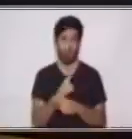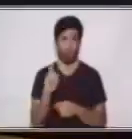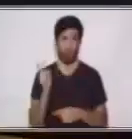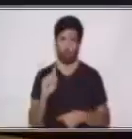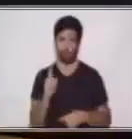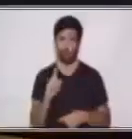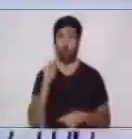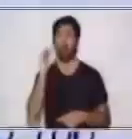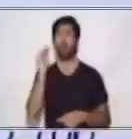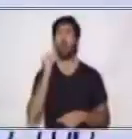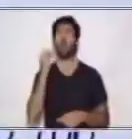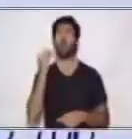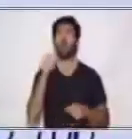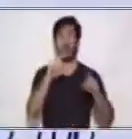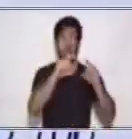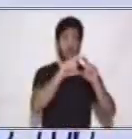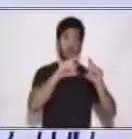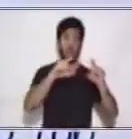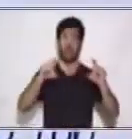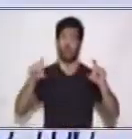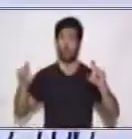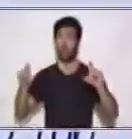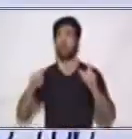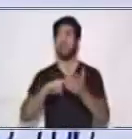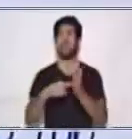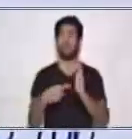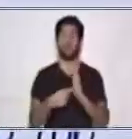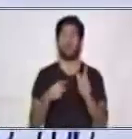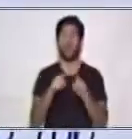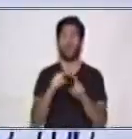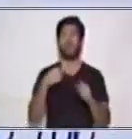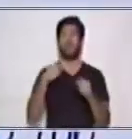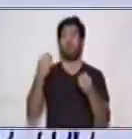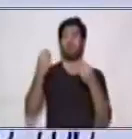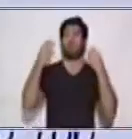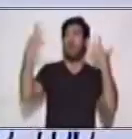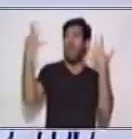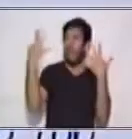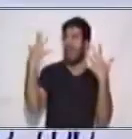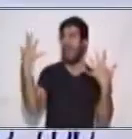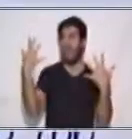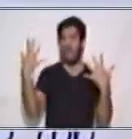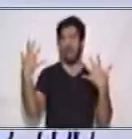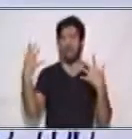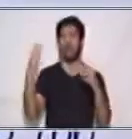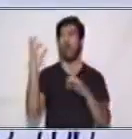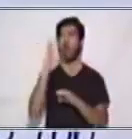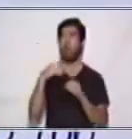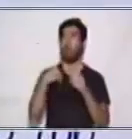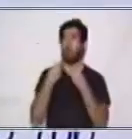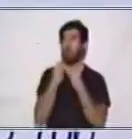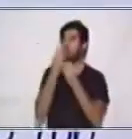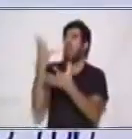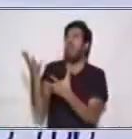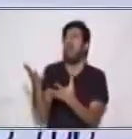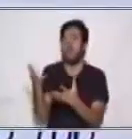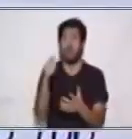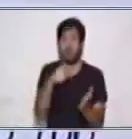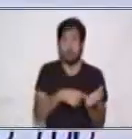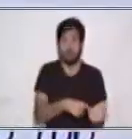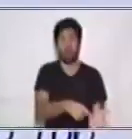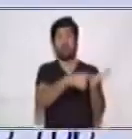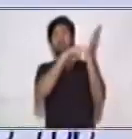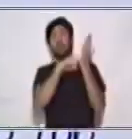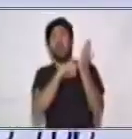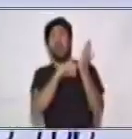estamos dando a entender es o que le estamos gritando a una persona o que en algún momento eso tiene mucha relevancia